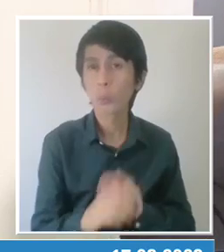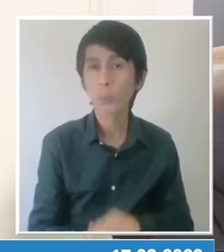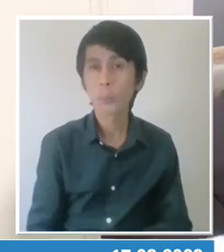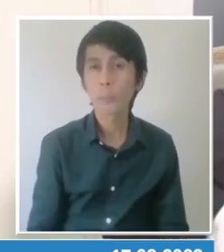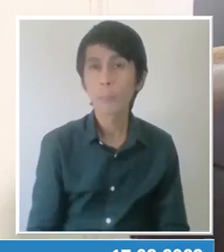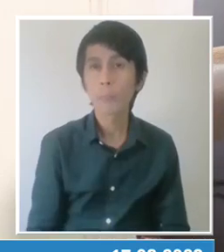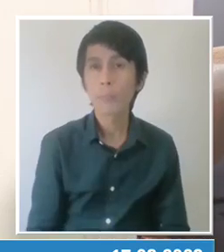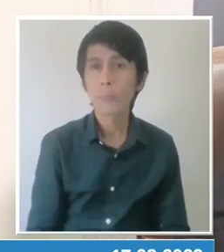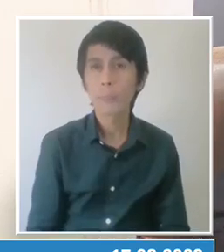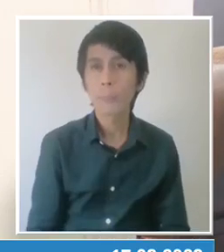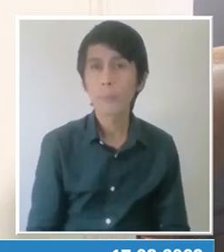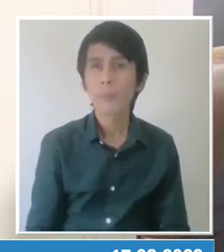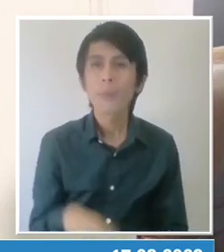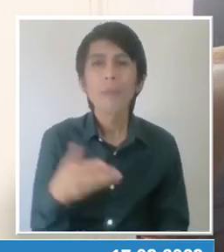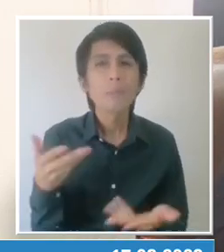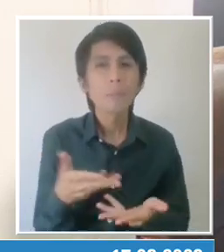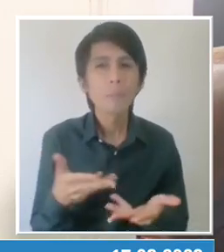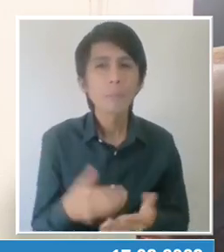Me refiero a